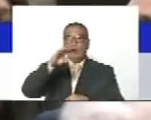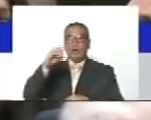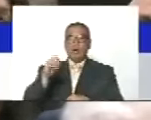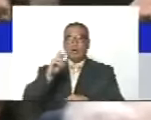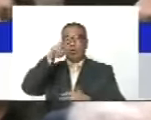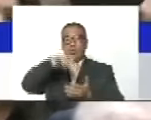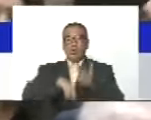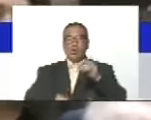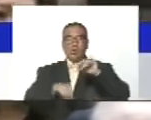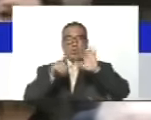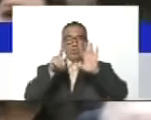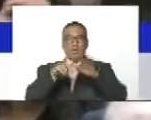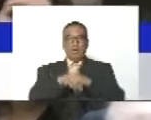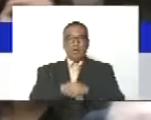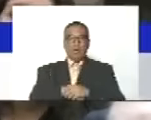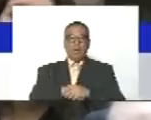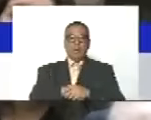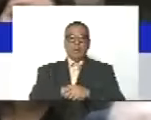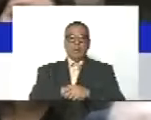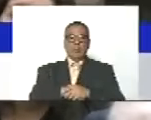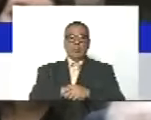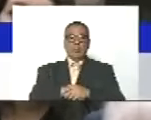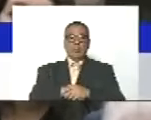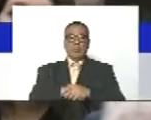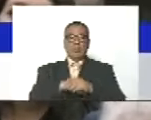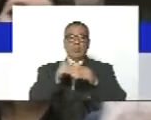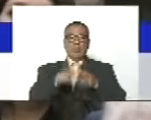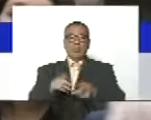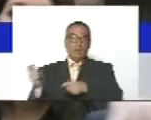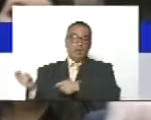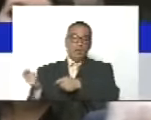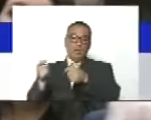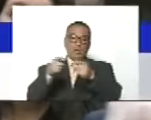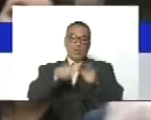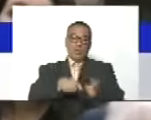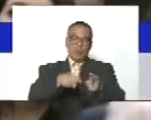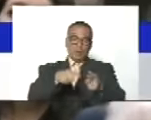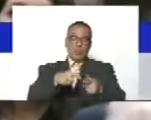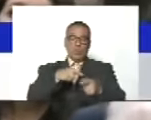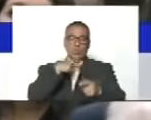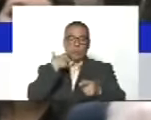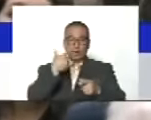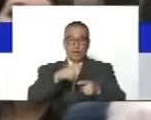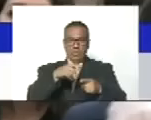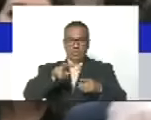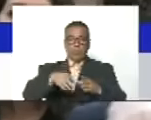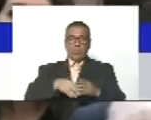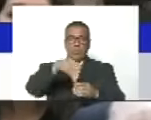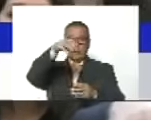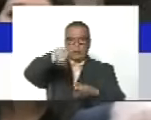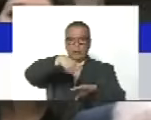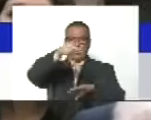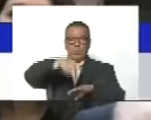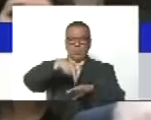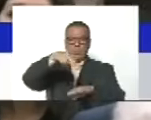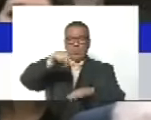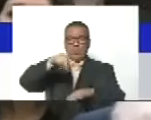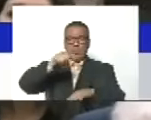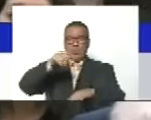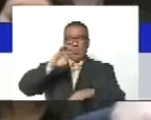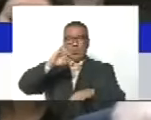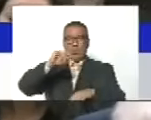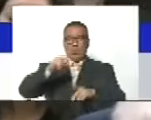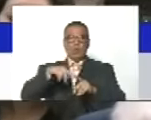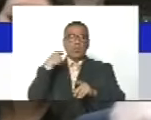en el 2016, sus restos fueron trasladados al Panteón Nacional junto a